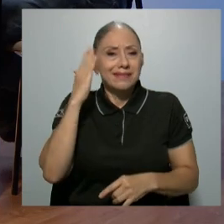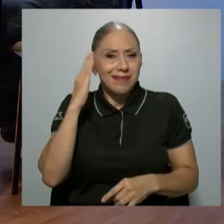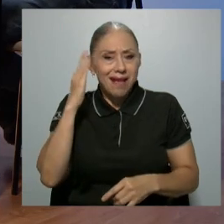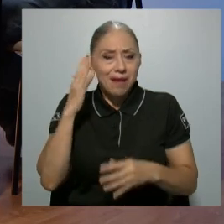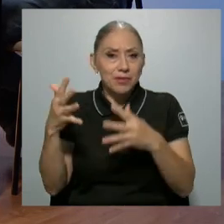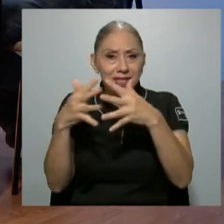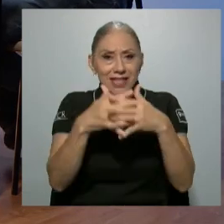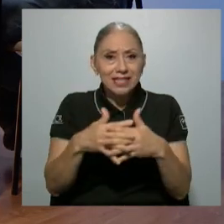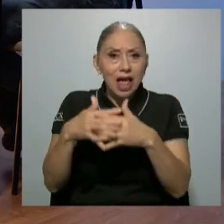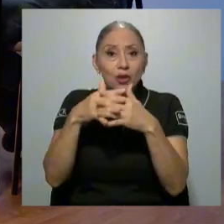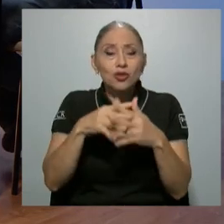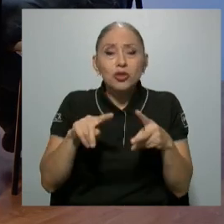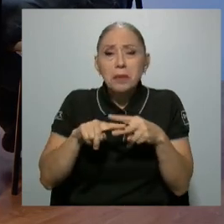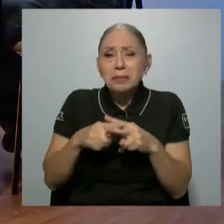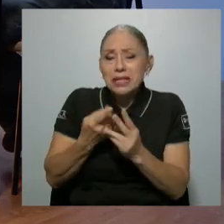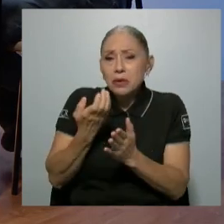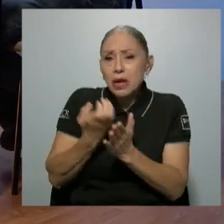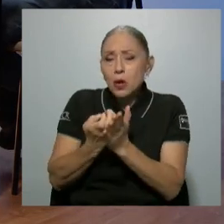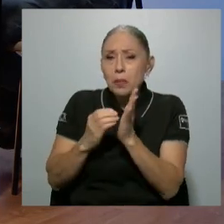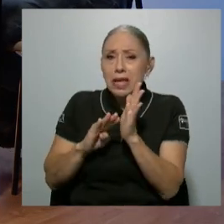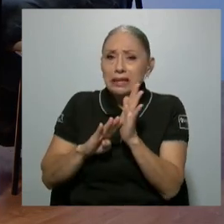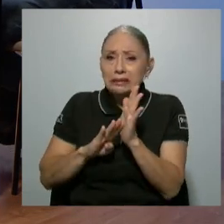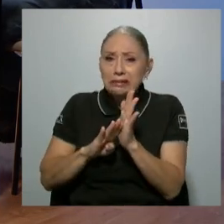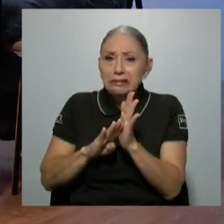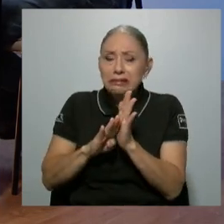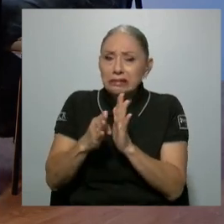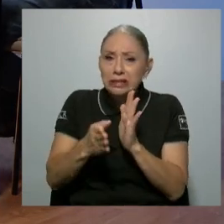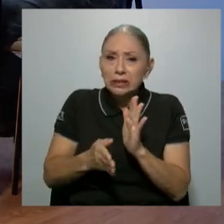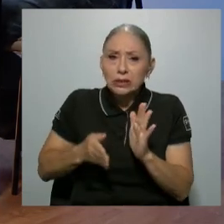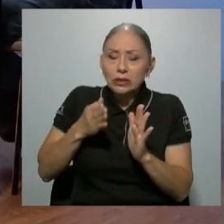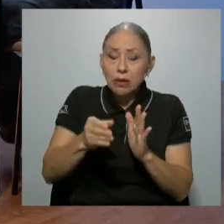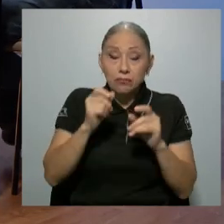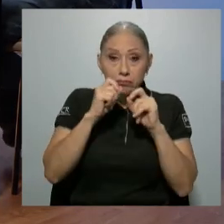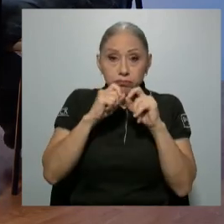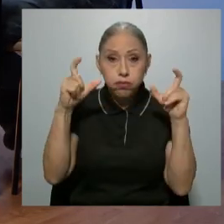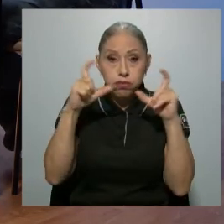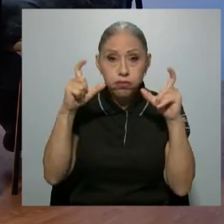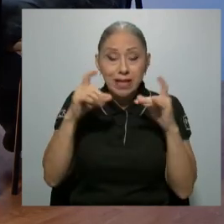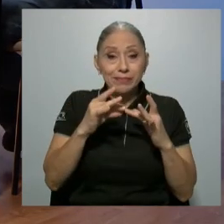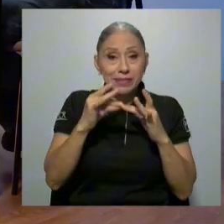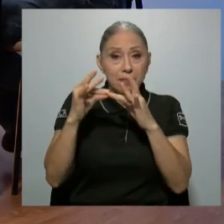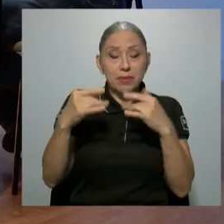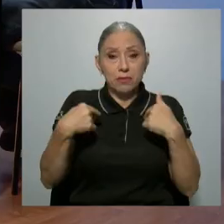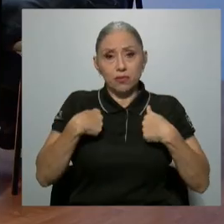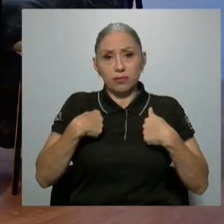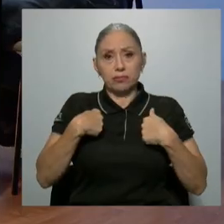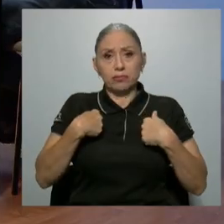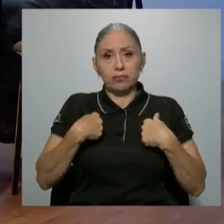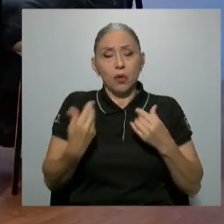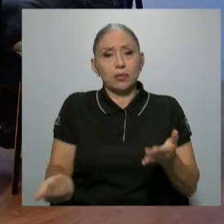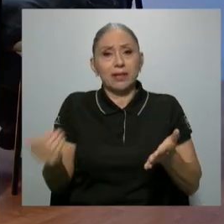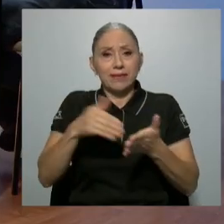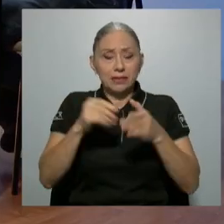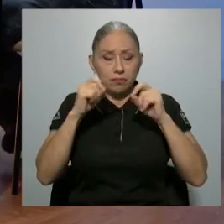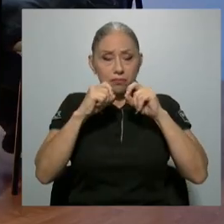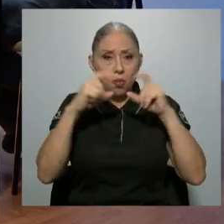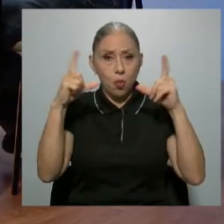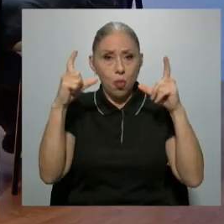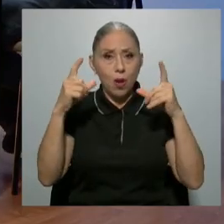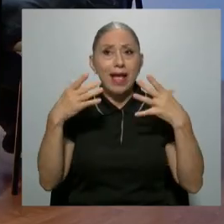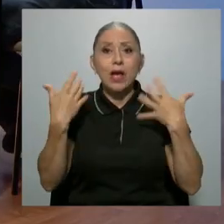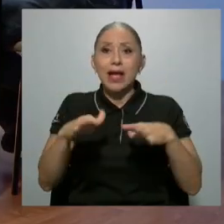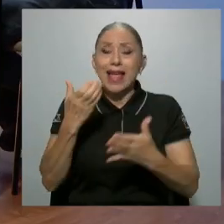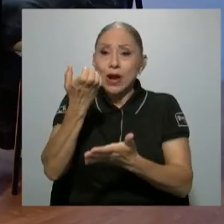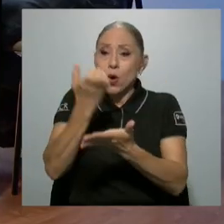se va a desacelerar. Nos ha sorprendido, digamos, a mí en particular, nuevamente me sorprende la resiliencia de la